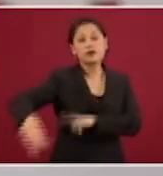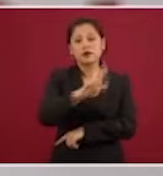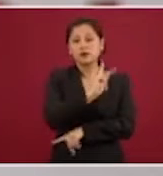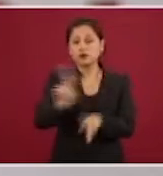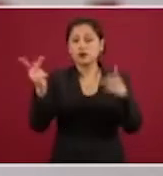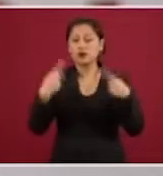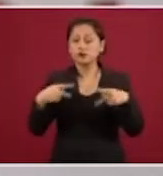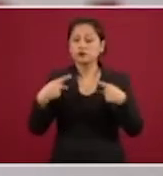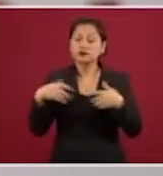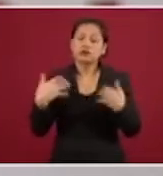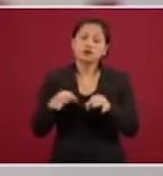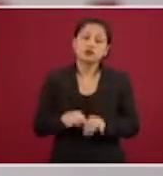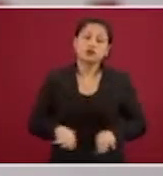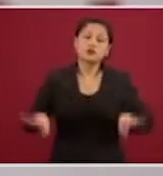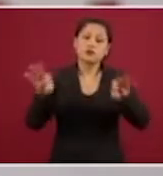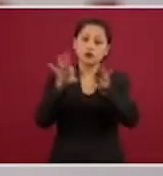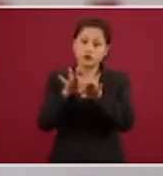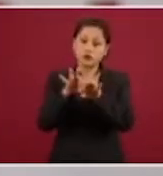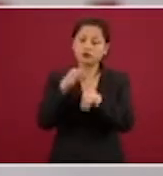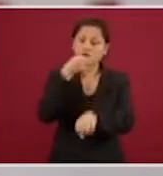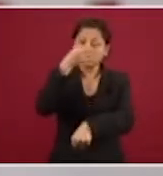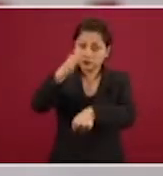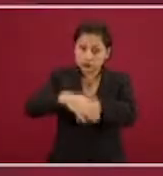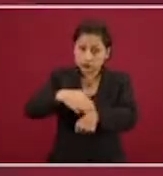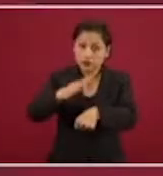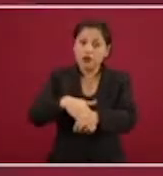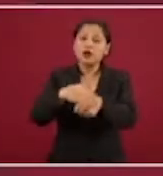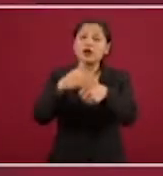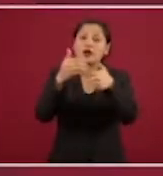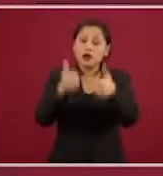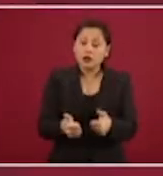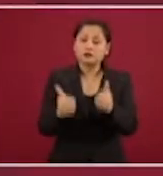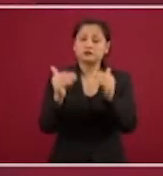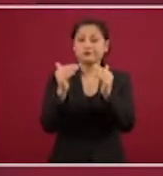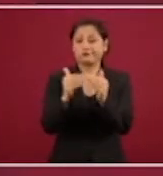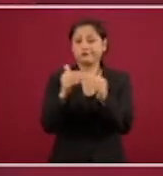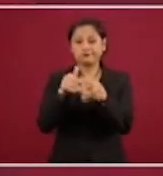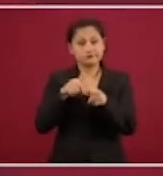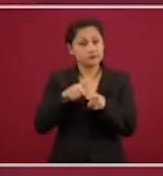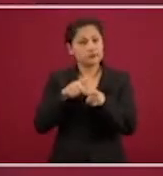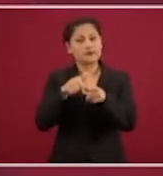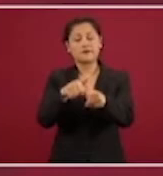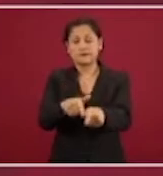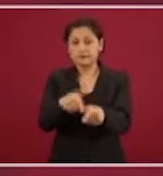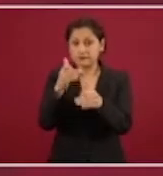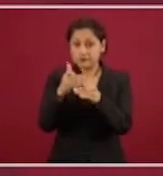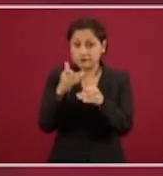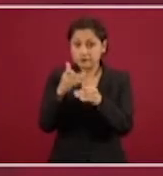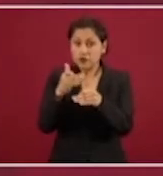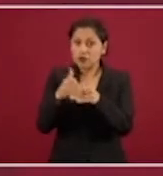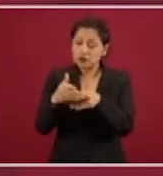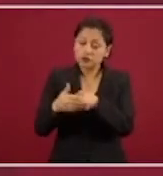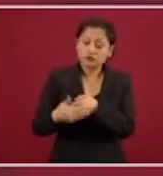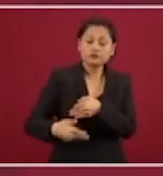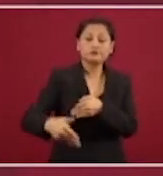importante, insistimos, la epidemia sigue al alza y seguirá al alza hasta llegar a su máximo en la mitad de mayo